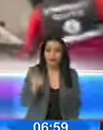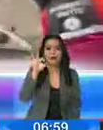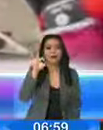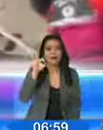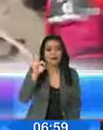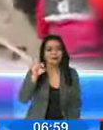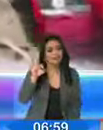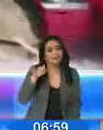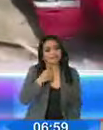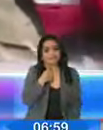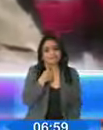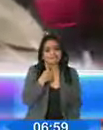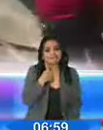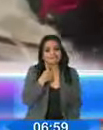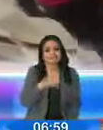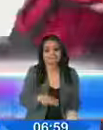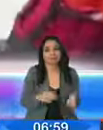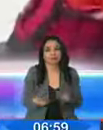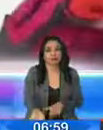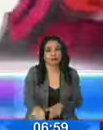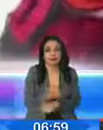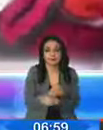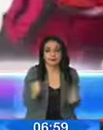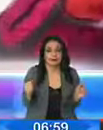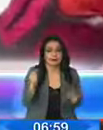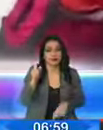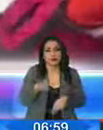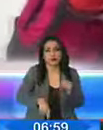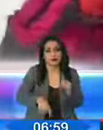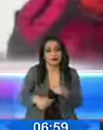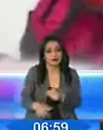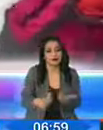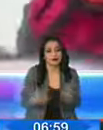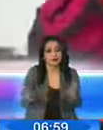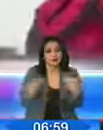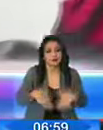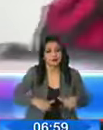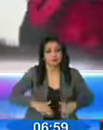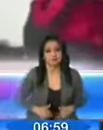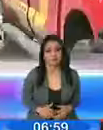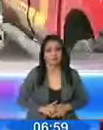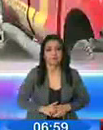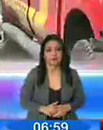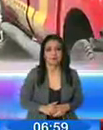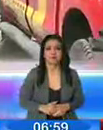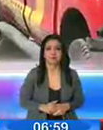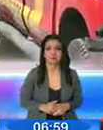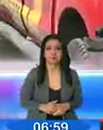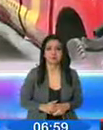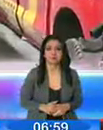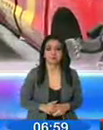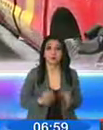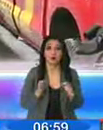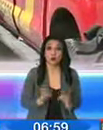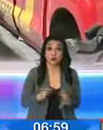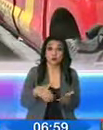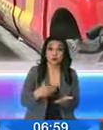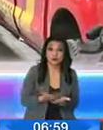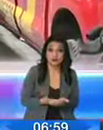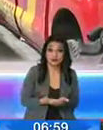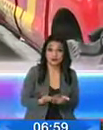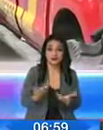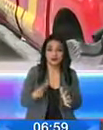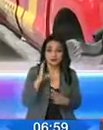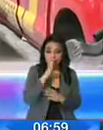marcado, no logró vencer a la muerte. Murió luego de algunos minutos de haber sido rescatado. A nuestra llegada se realiza